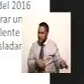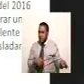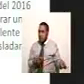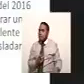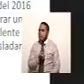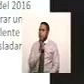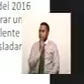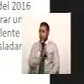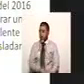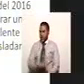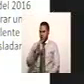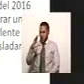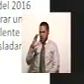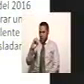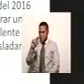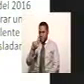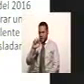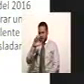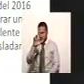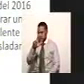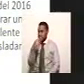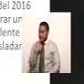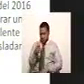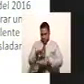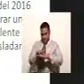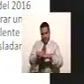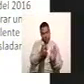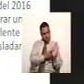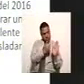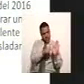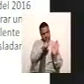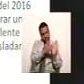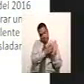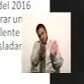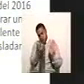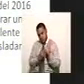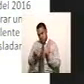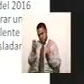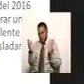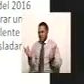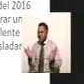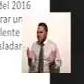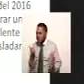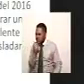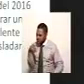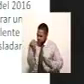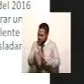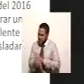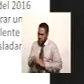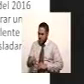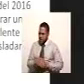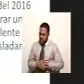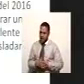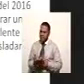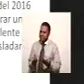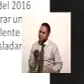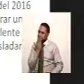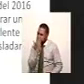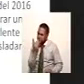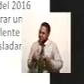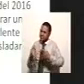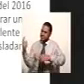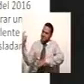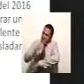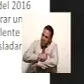periodo 2016-2018, con la caída de las ventas de hidrocarburos y las caídas